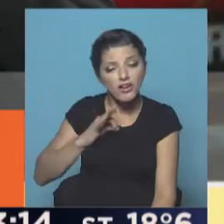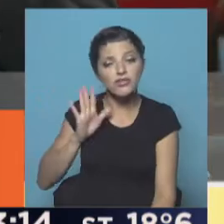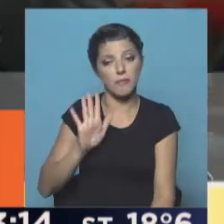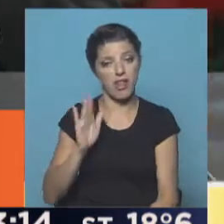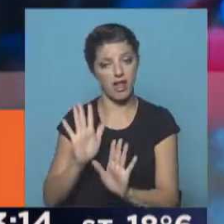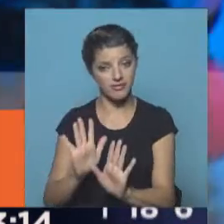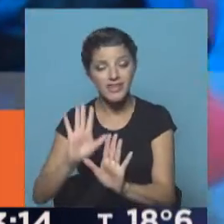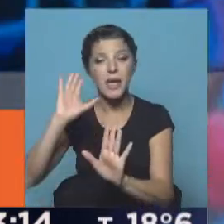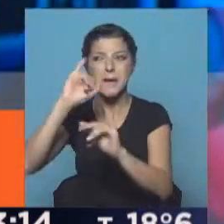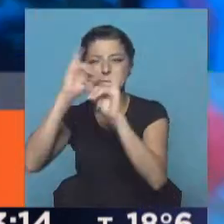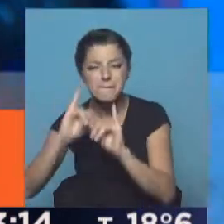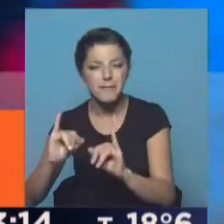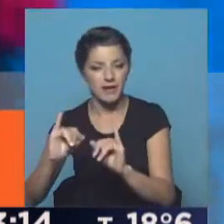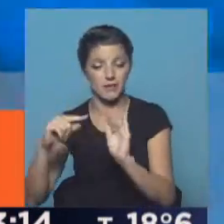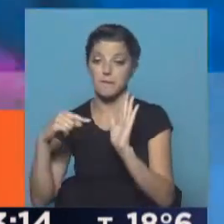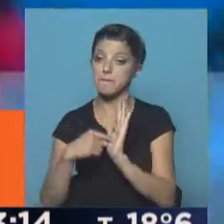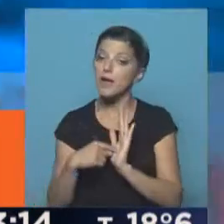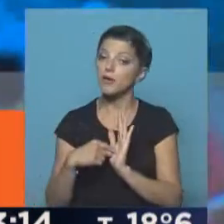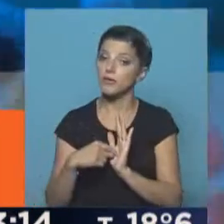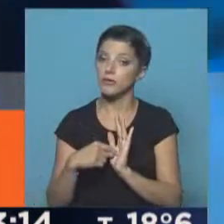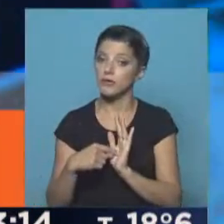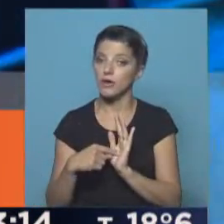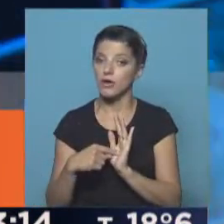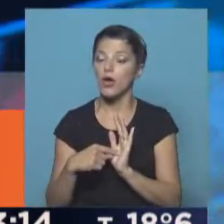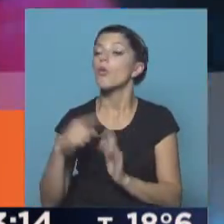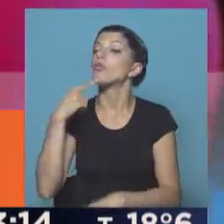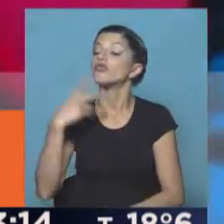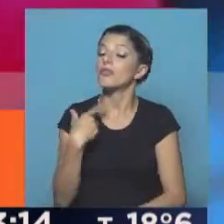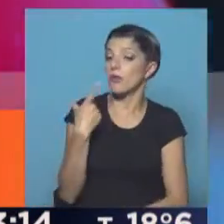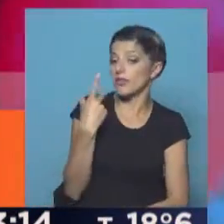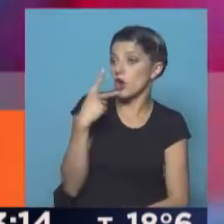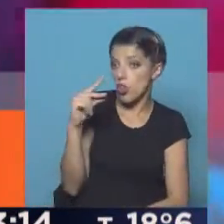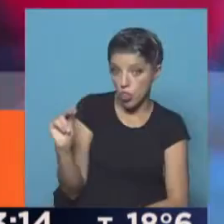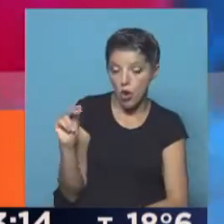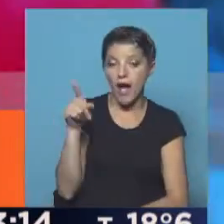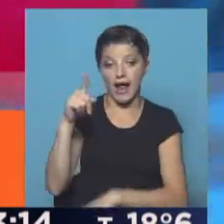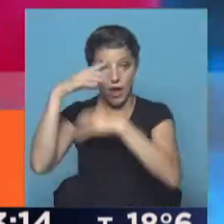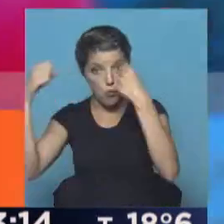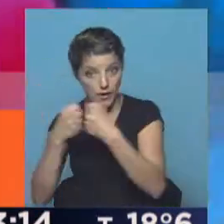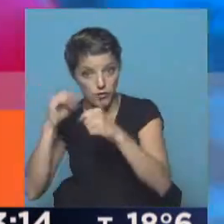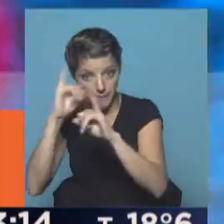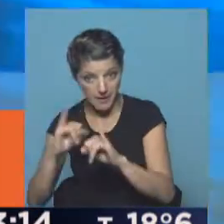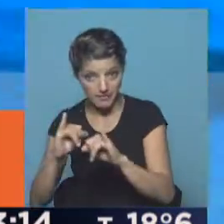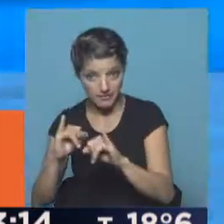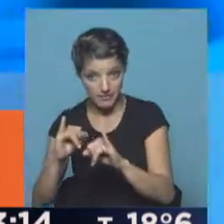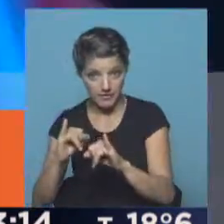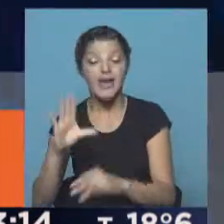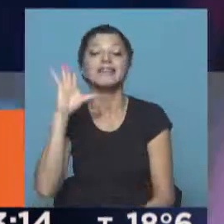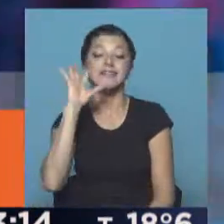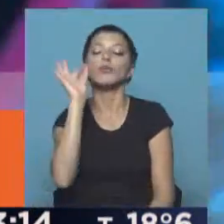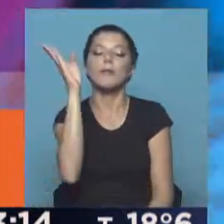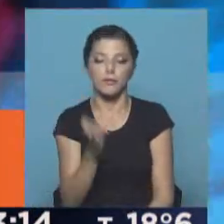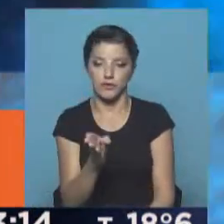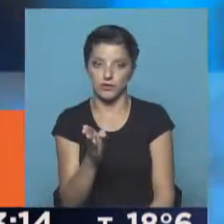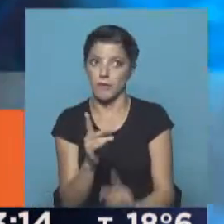en Colombia. Pero también es cierto que rechazar ese acuerdo de paz no implica que uno sea irracional, ¿no? Si hubo un 50% de quienes votaron, que no son un 50%